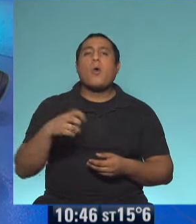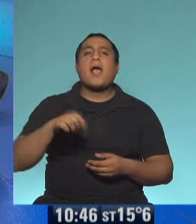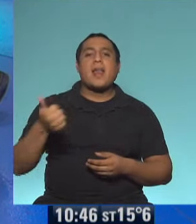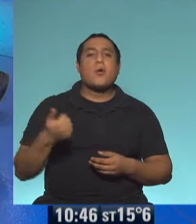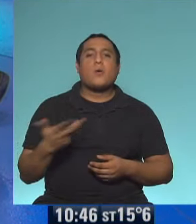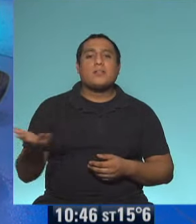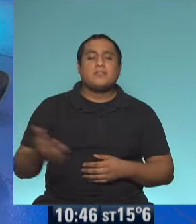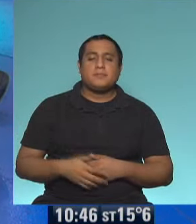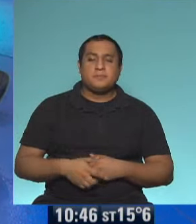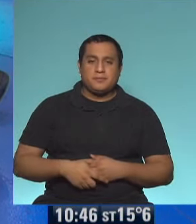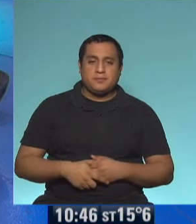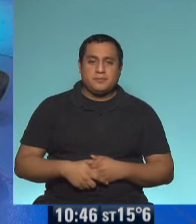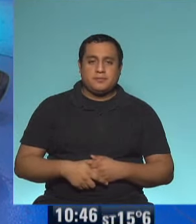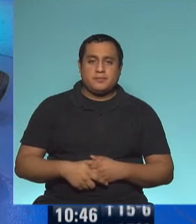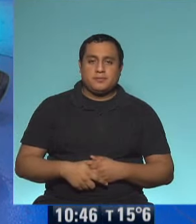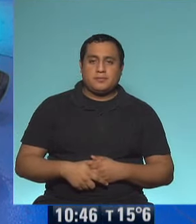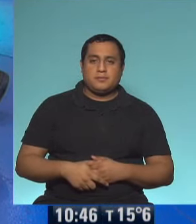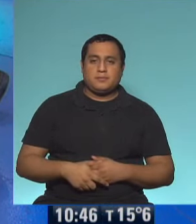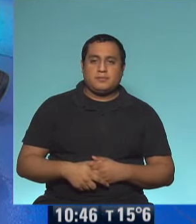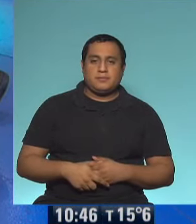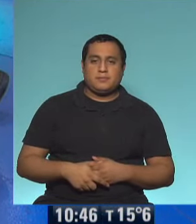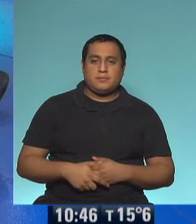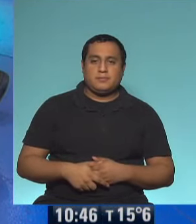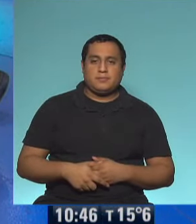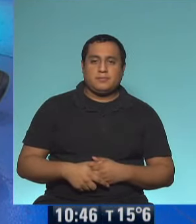uno cuente una, cuántas.